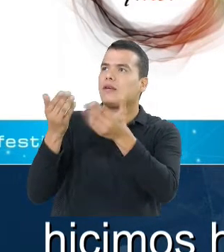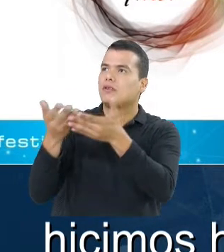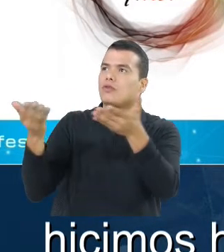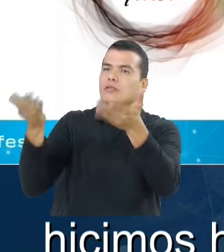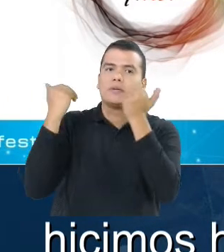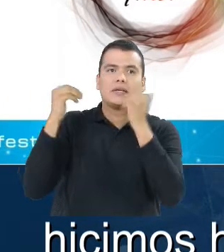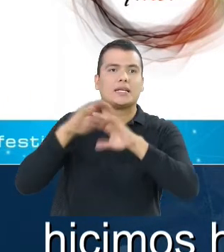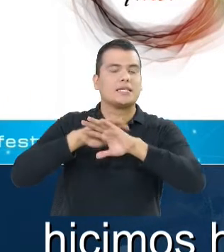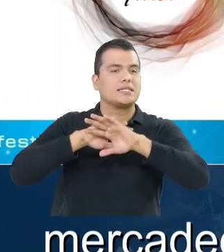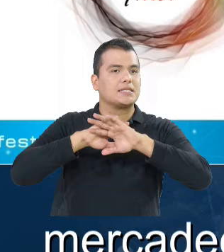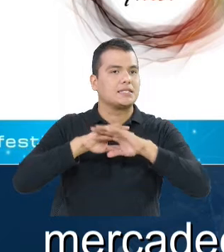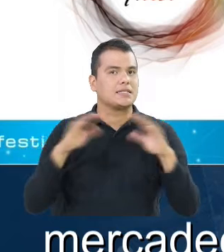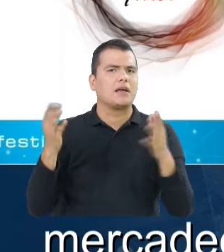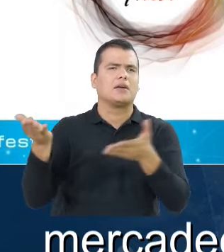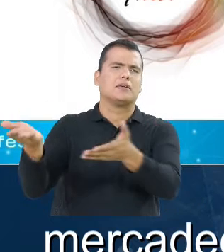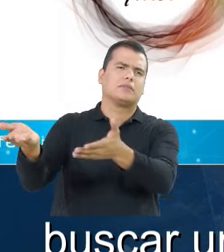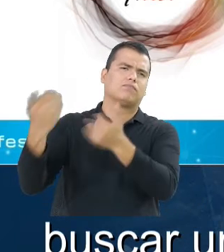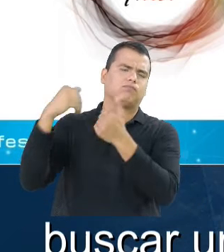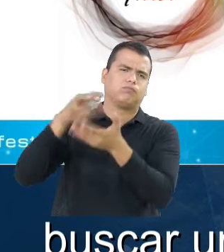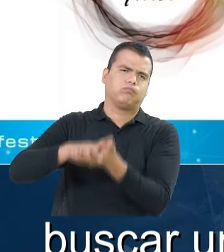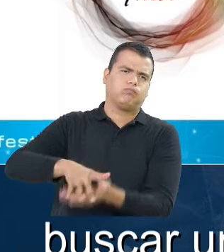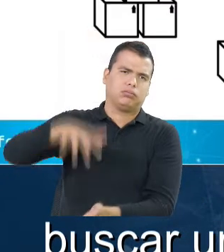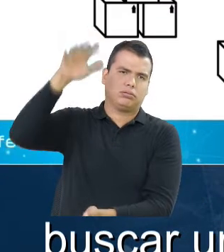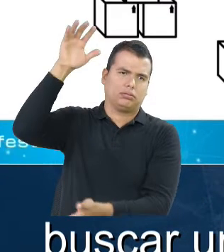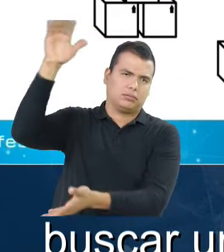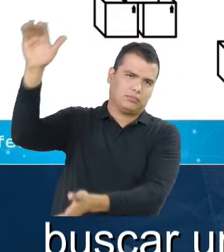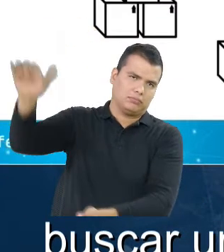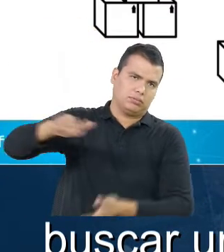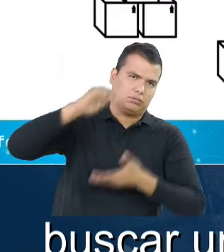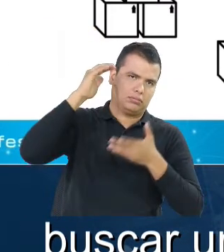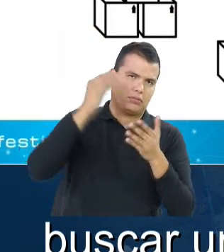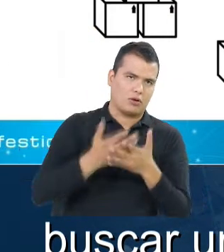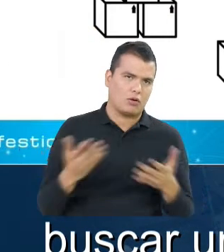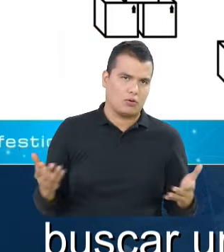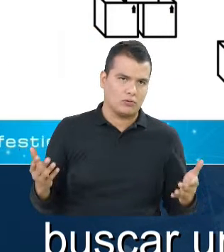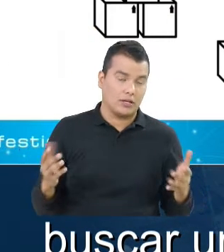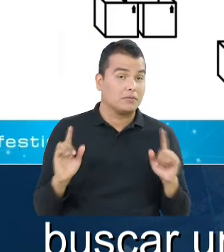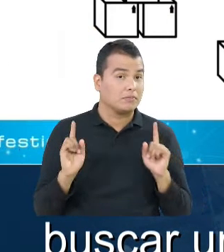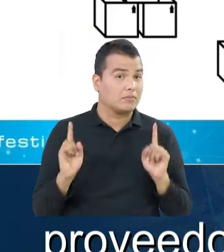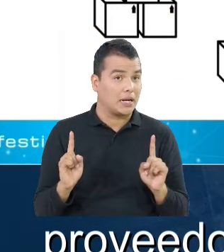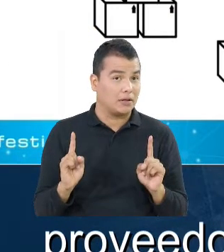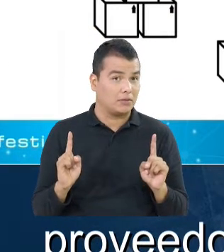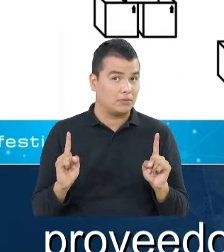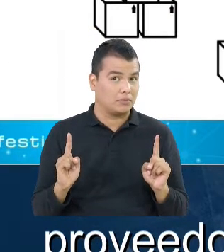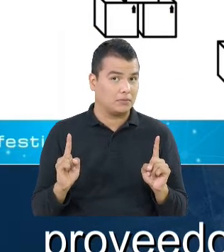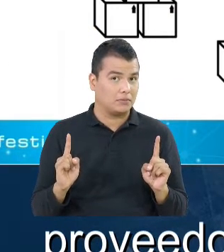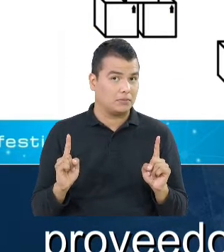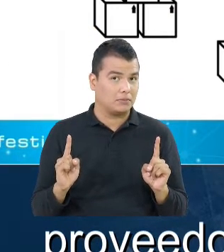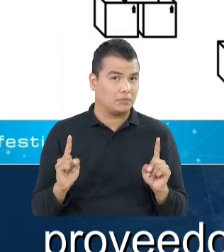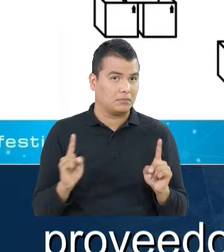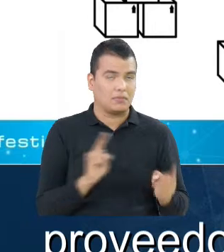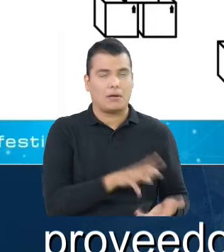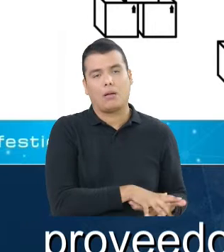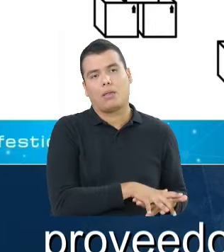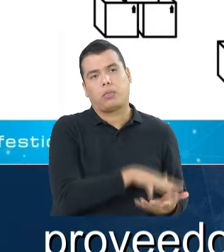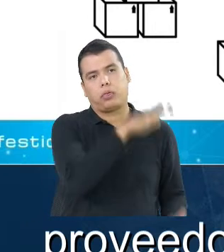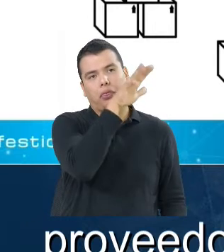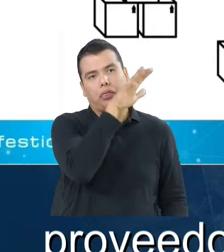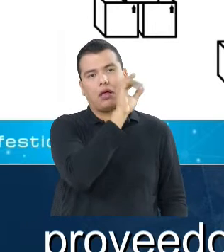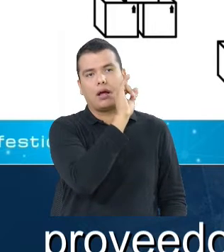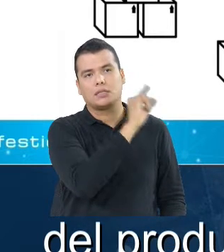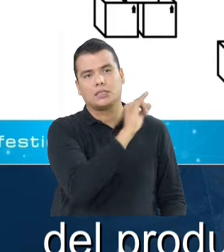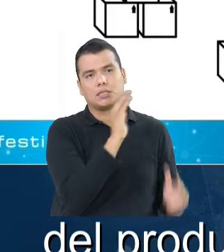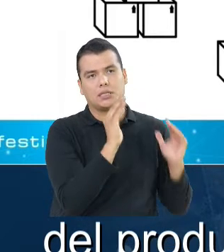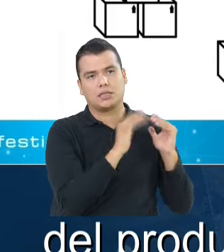el proveedor y nos abastecimos como locos del producto. ¿Qué pasó? A la final, me quedé con todas esas cajas en